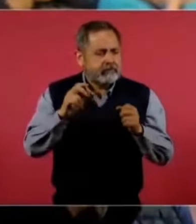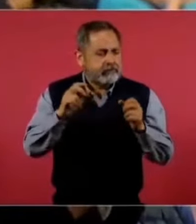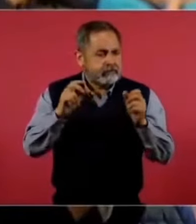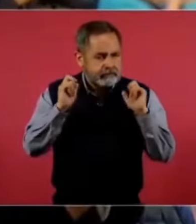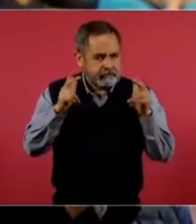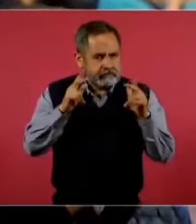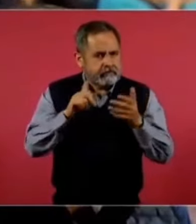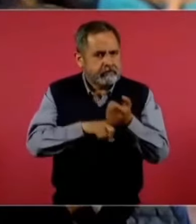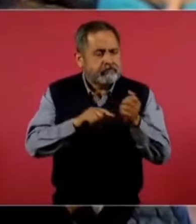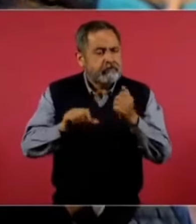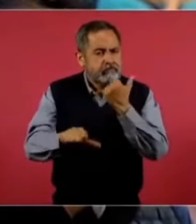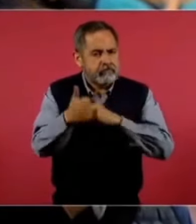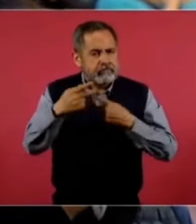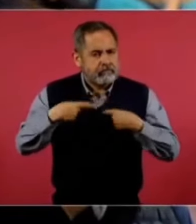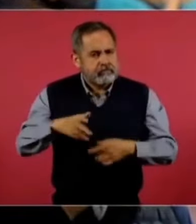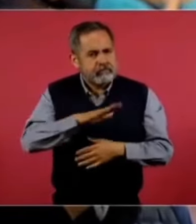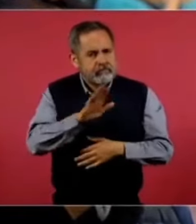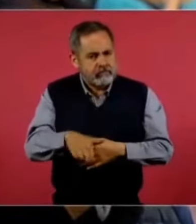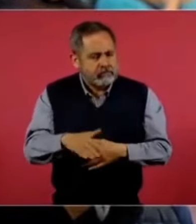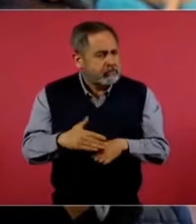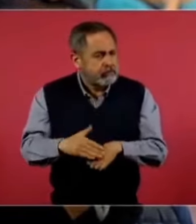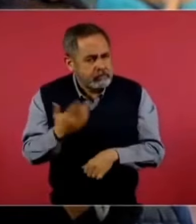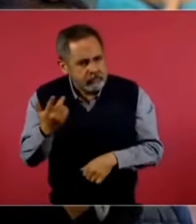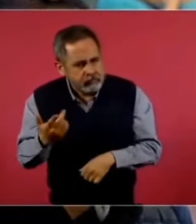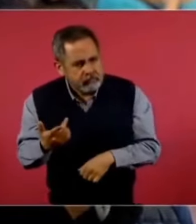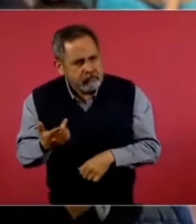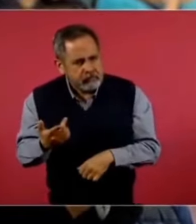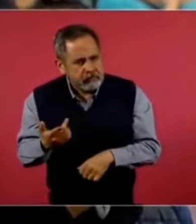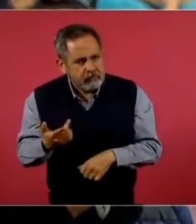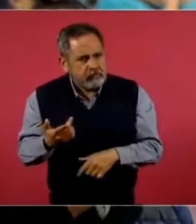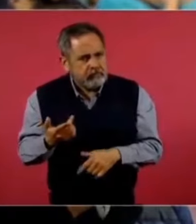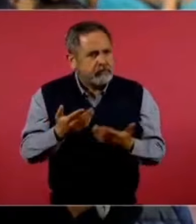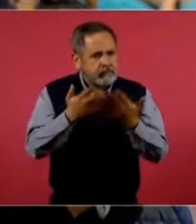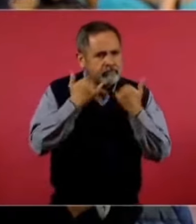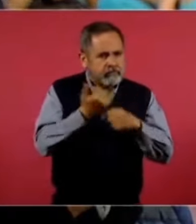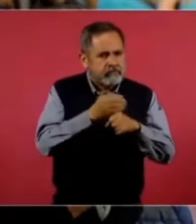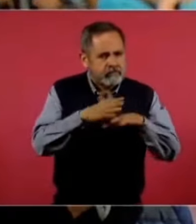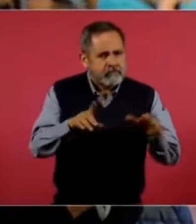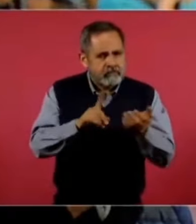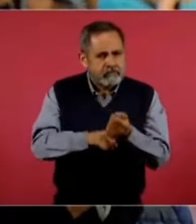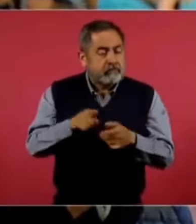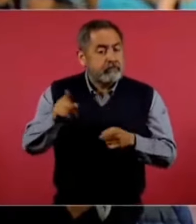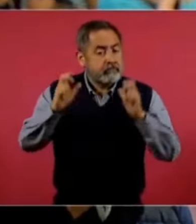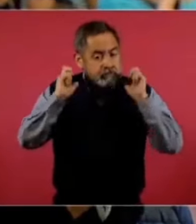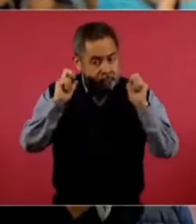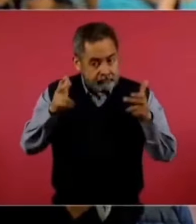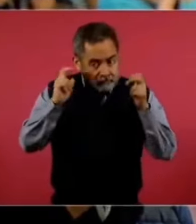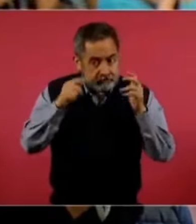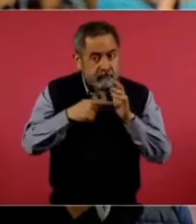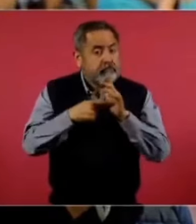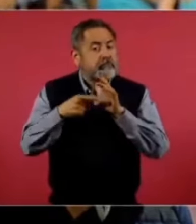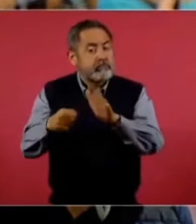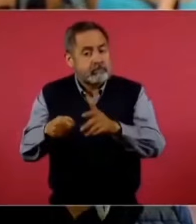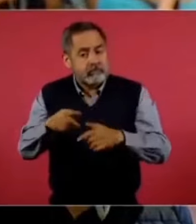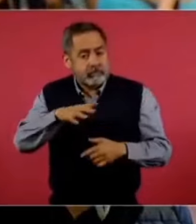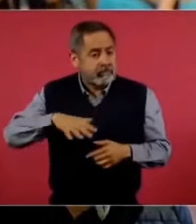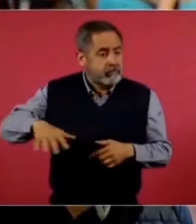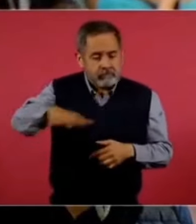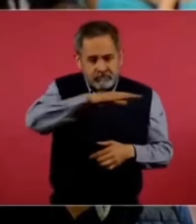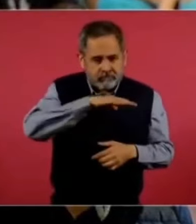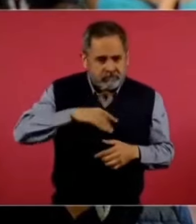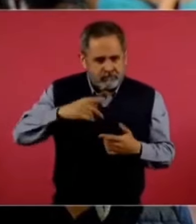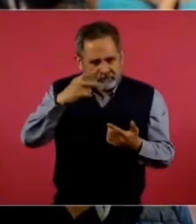muertos. ¿Por qué? Porque va a salir eso de información. Ese Chiapas que el presidente dice que es cosa de los pinches medios, como